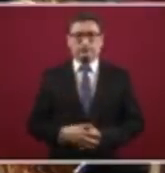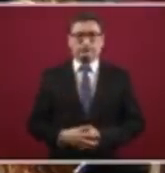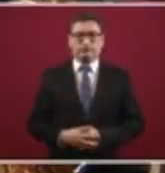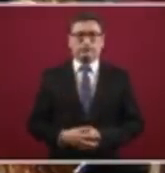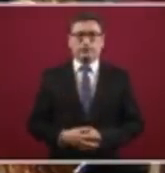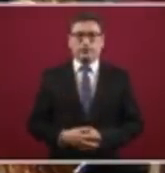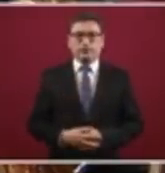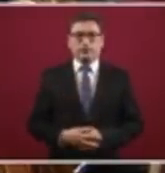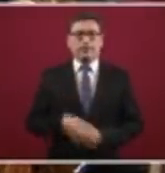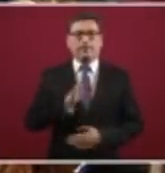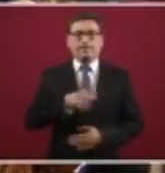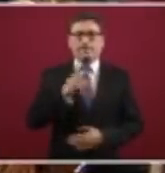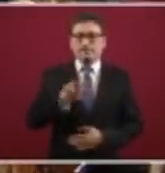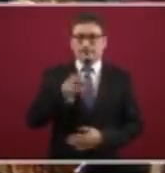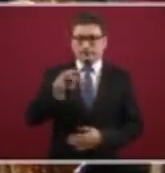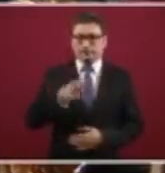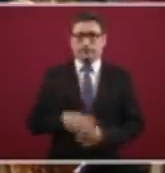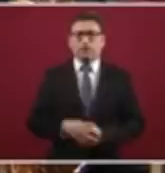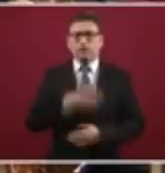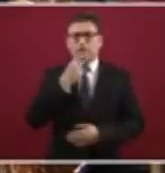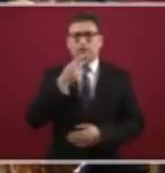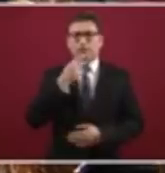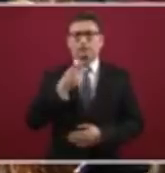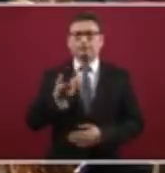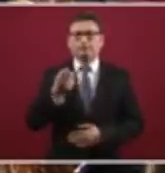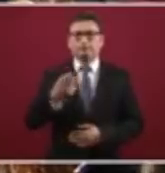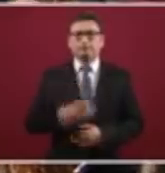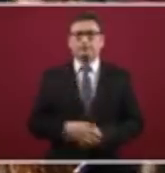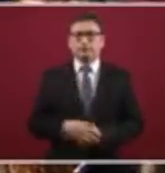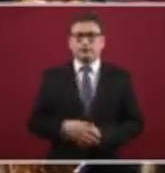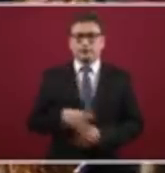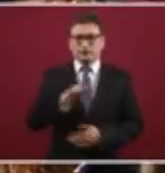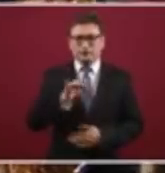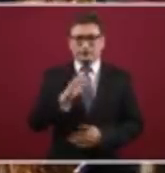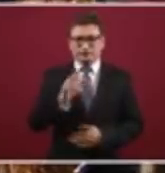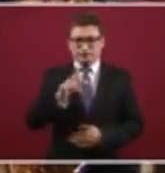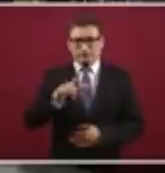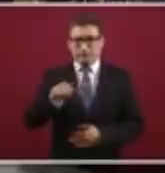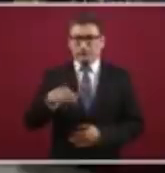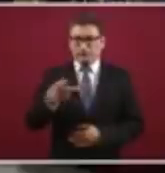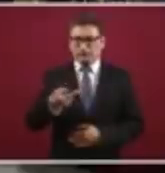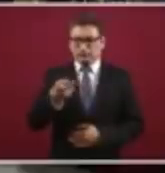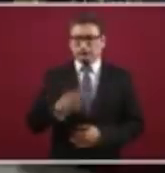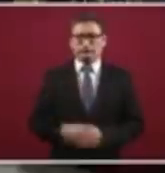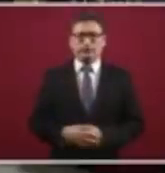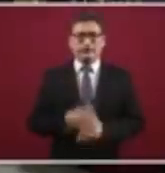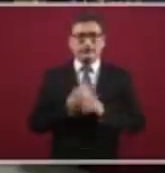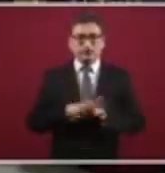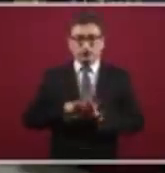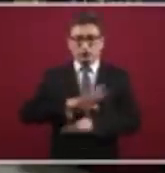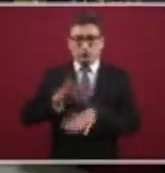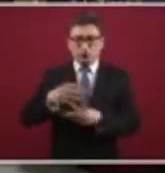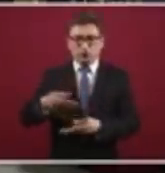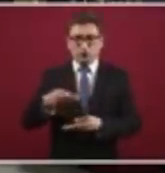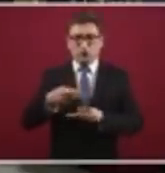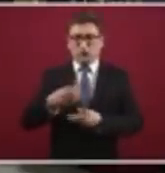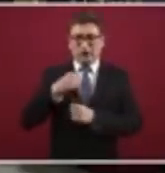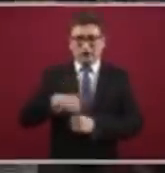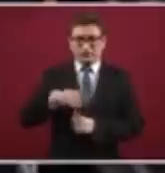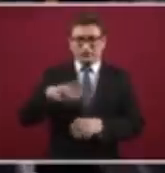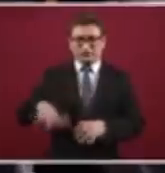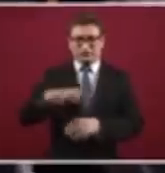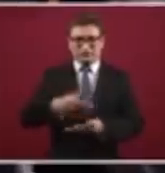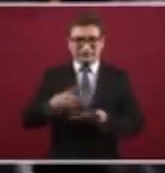si para el fiscal que tan importante ha sido la información que le han proporcionado las autoridades